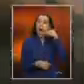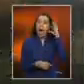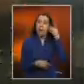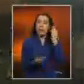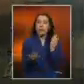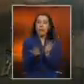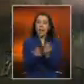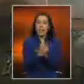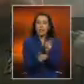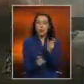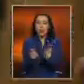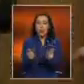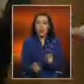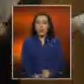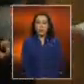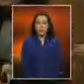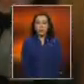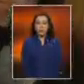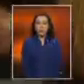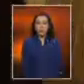estudiantes.